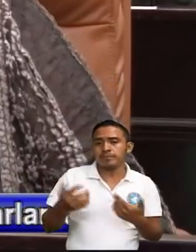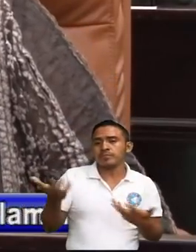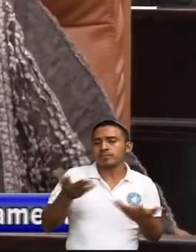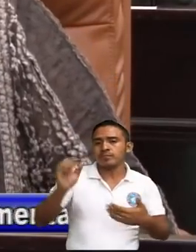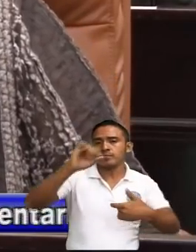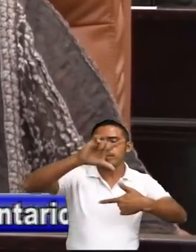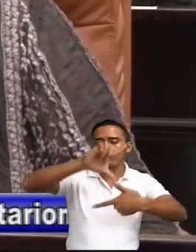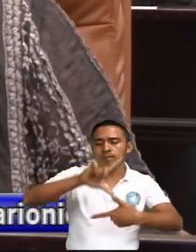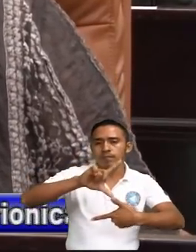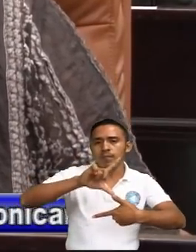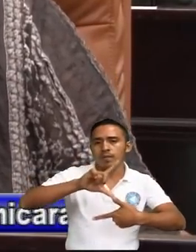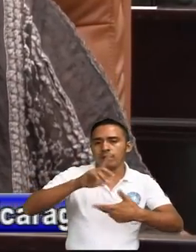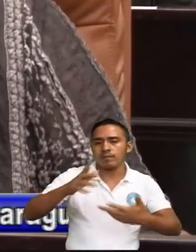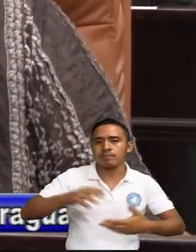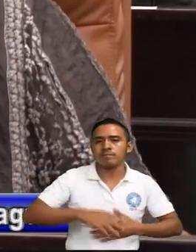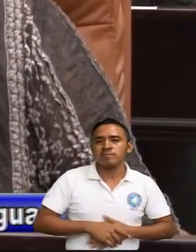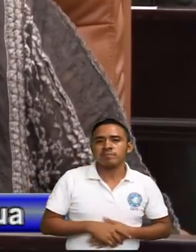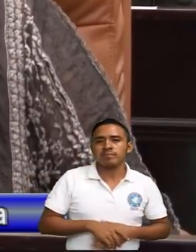América Latina.